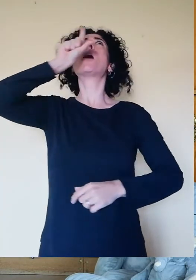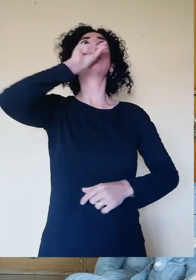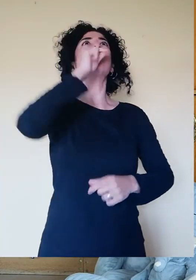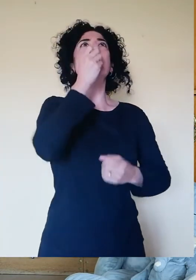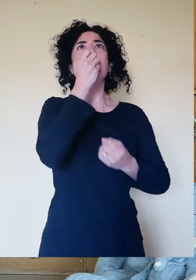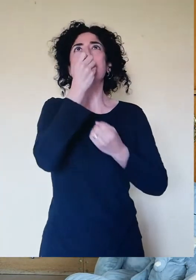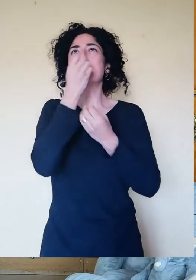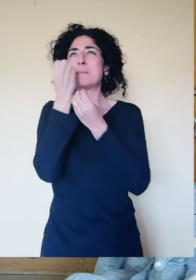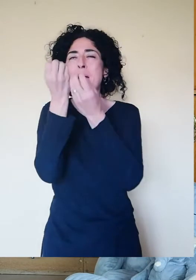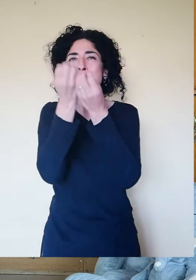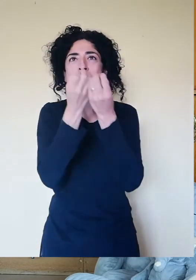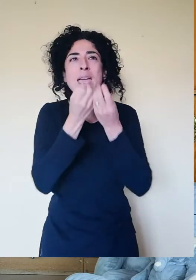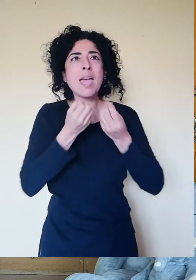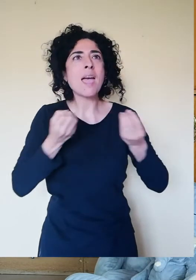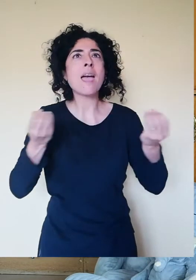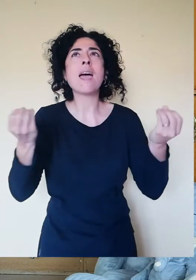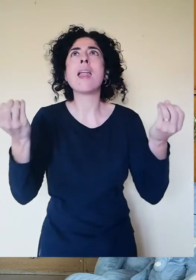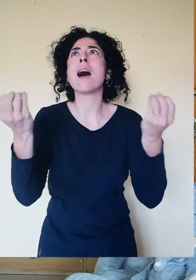primavera.